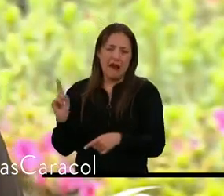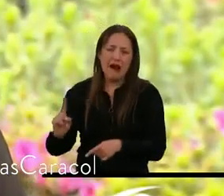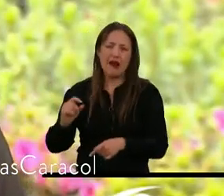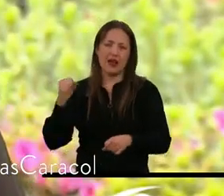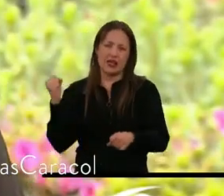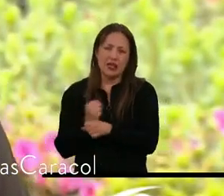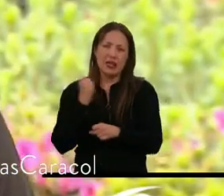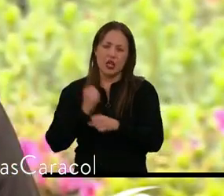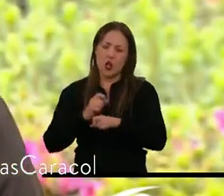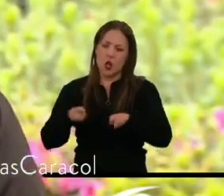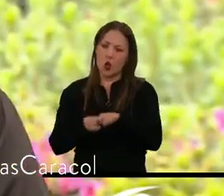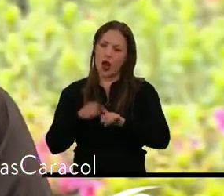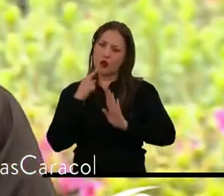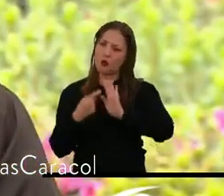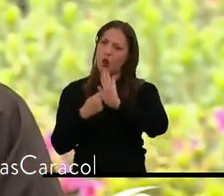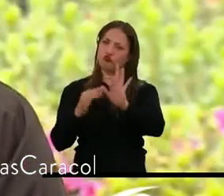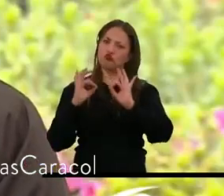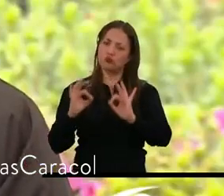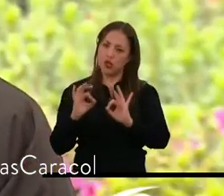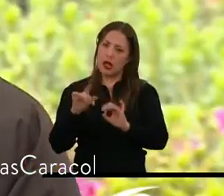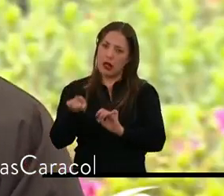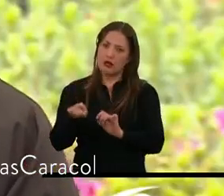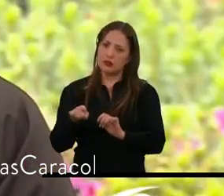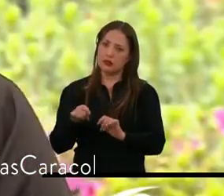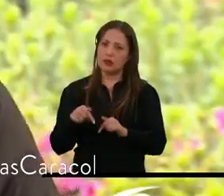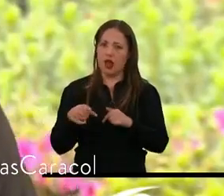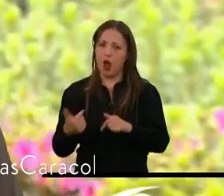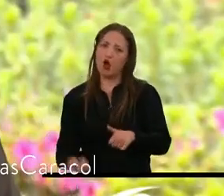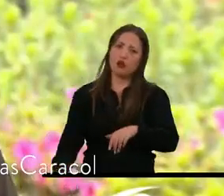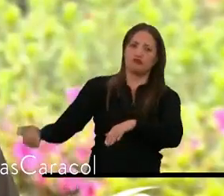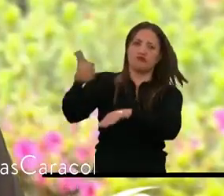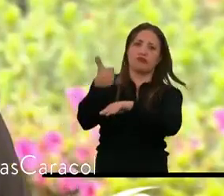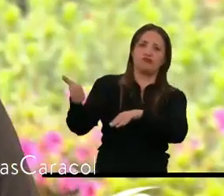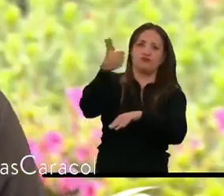de manera ejemplar, pues hoy estén al frente de las fuerzas militares.